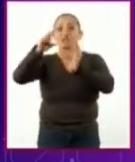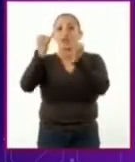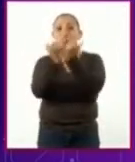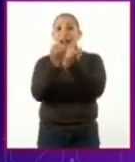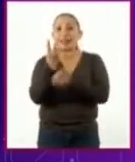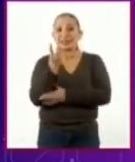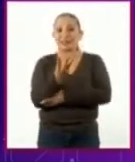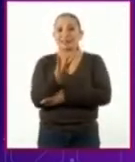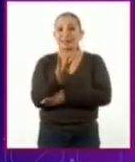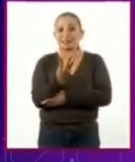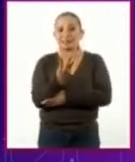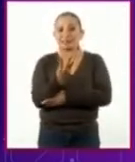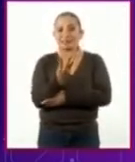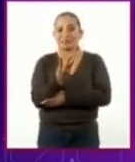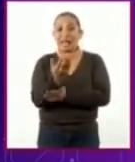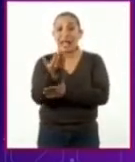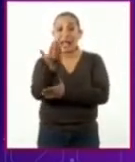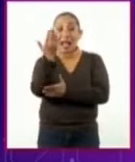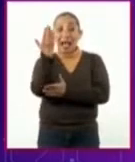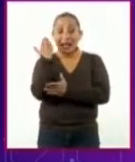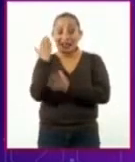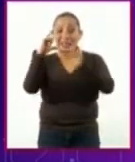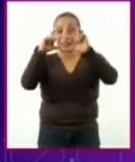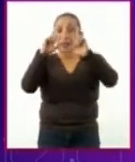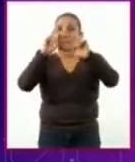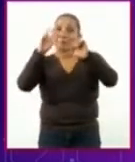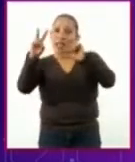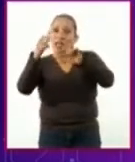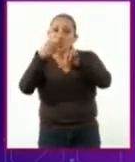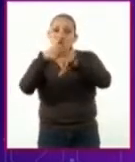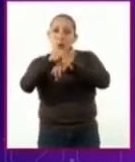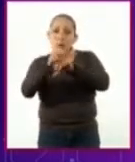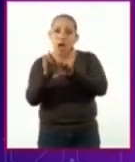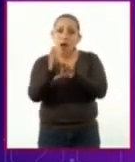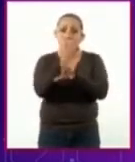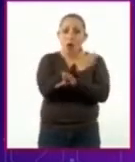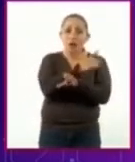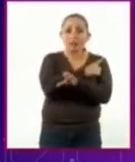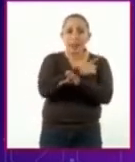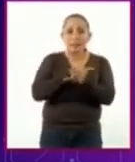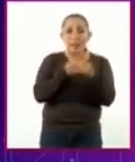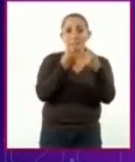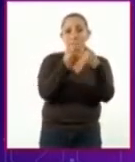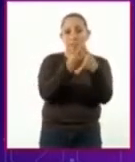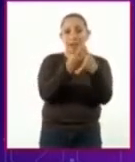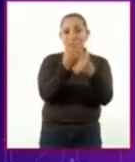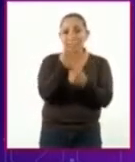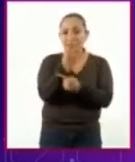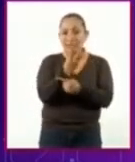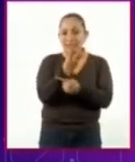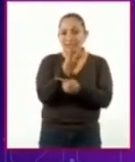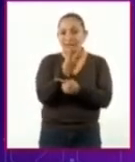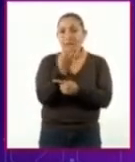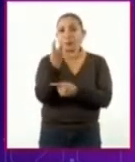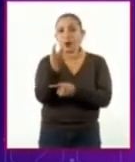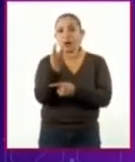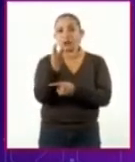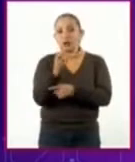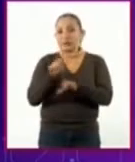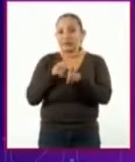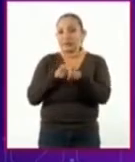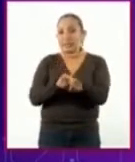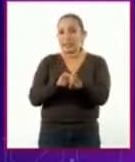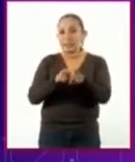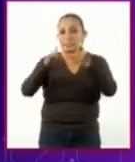a 3. Antes del corchete encontramos un número, el cual deberá multiplicar al 3, por ello conservamos